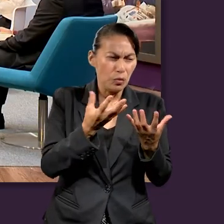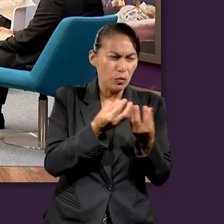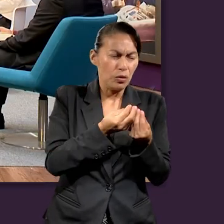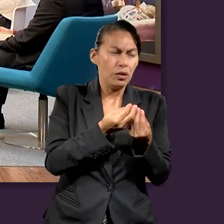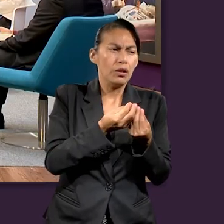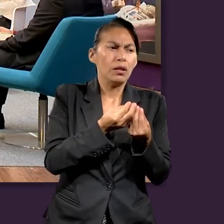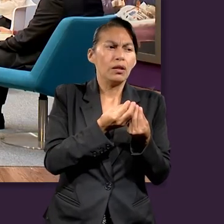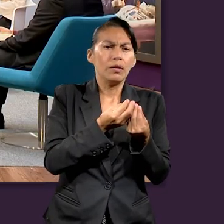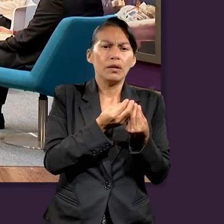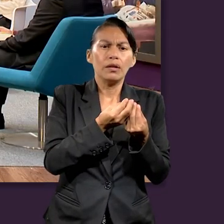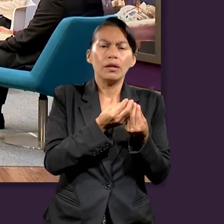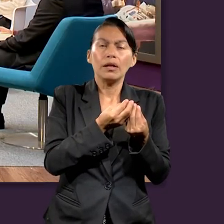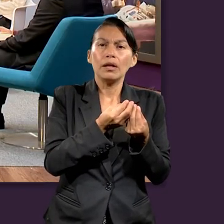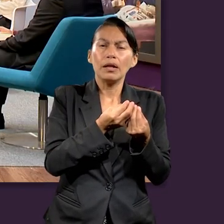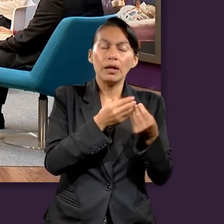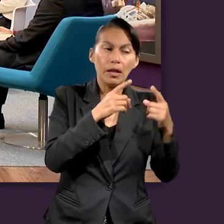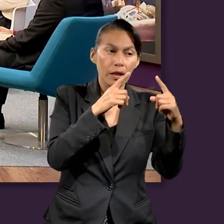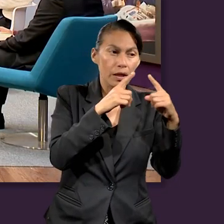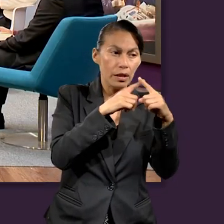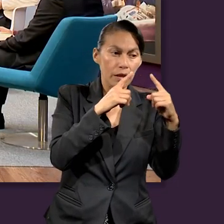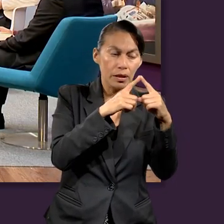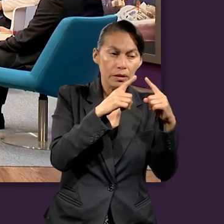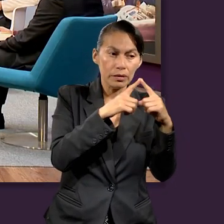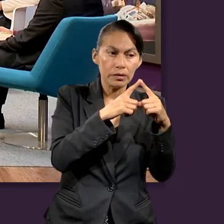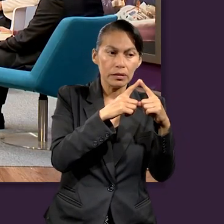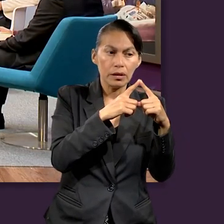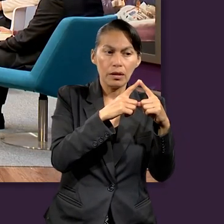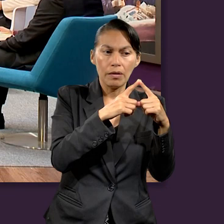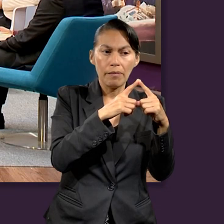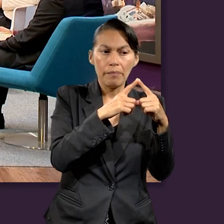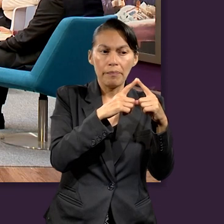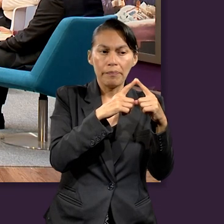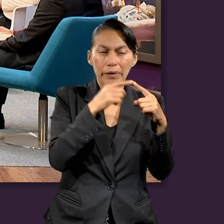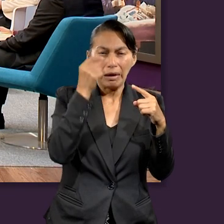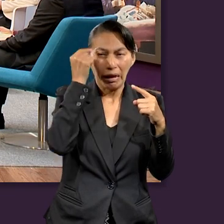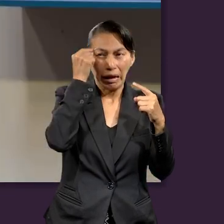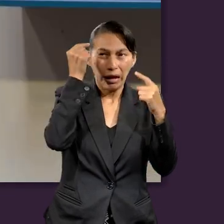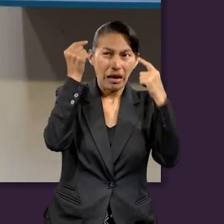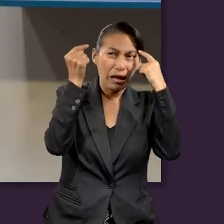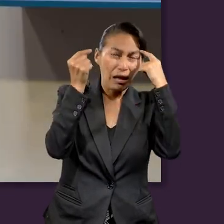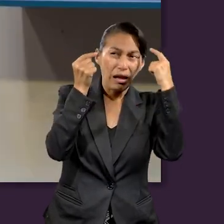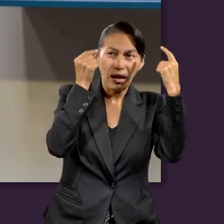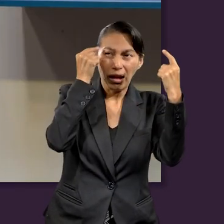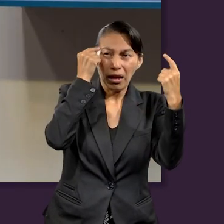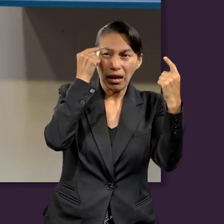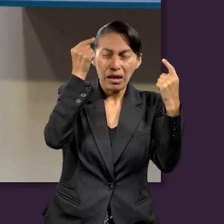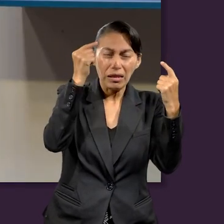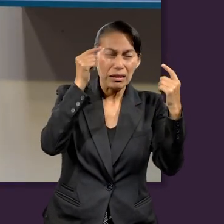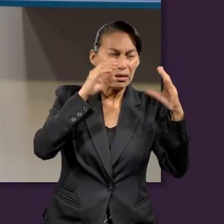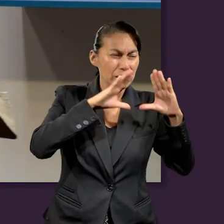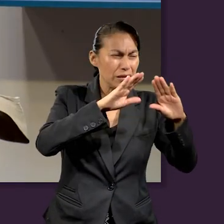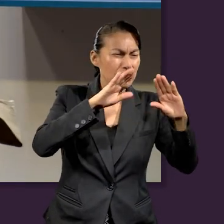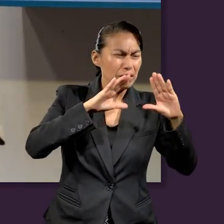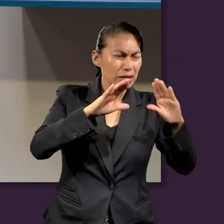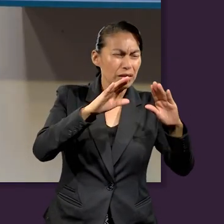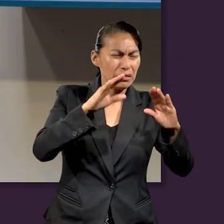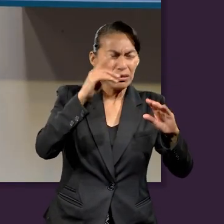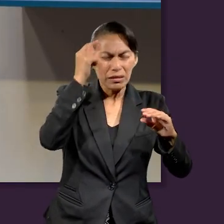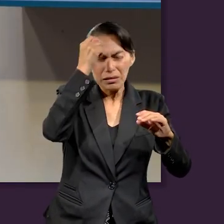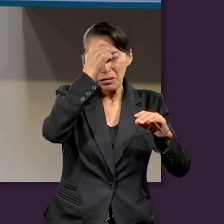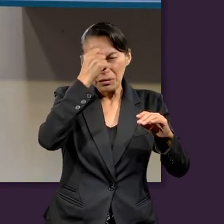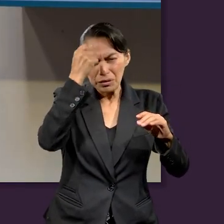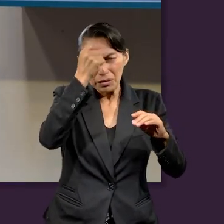unir las ideas de los paganos, la iglesia, digamos, trajo ideas corrientes,